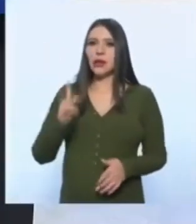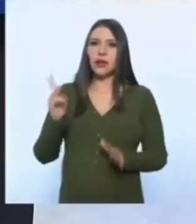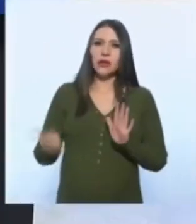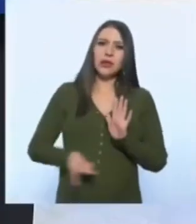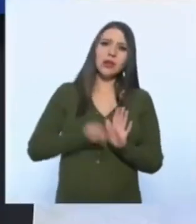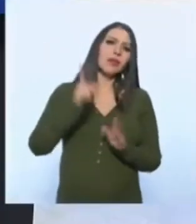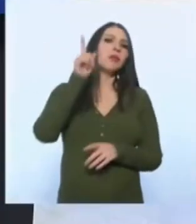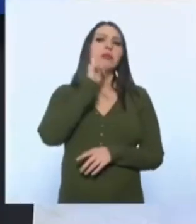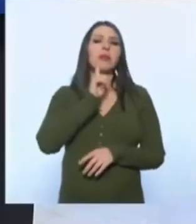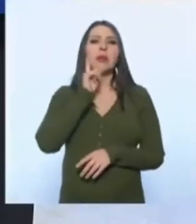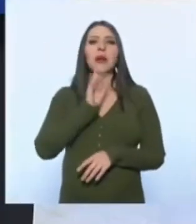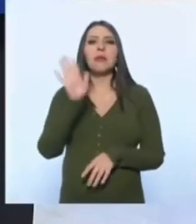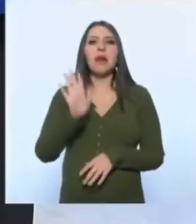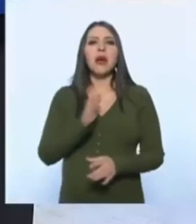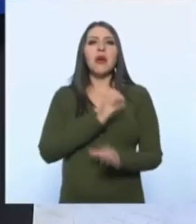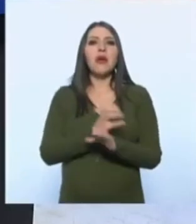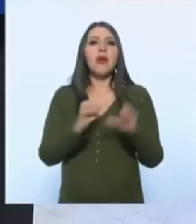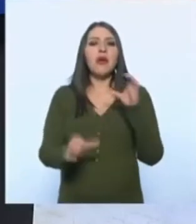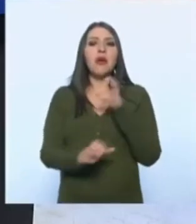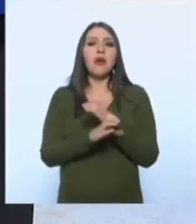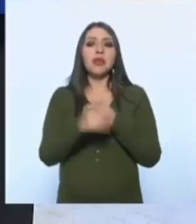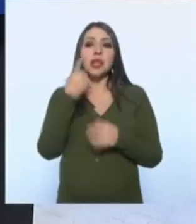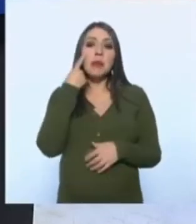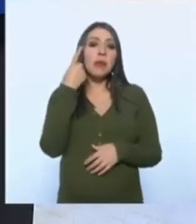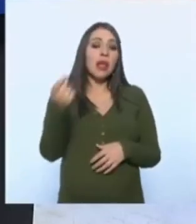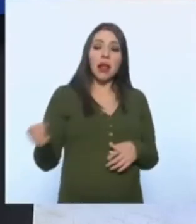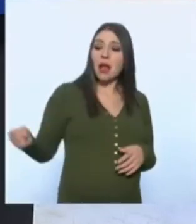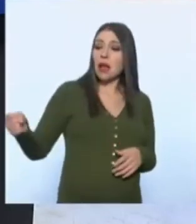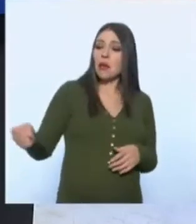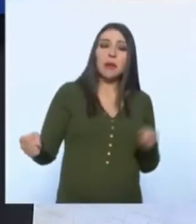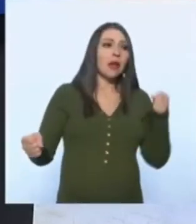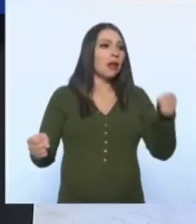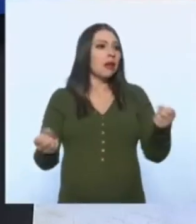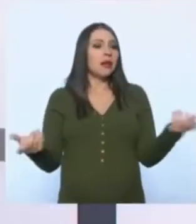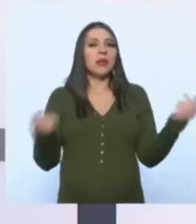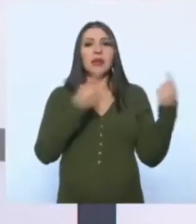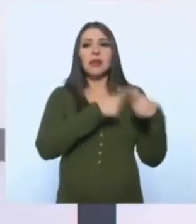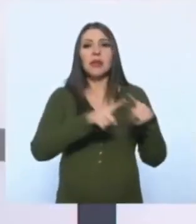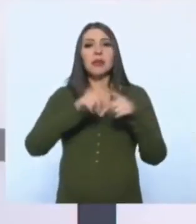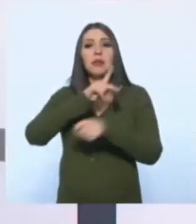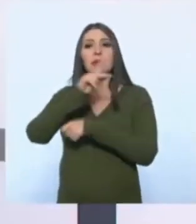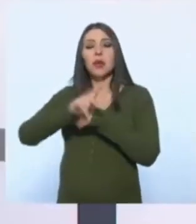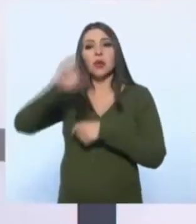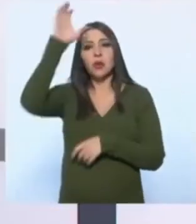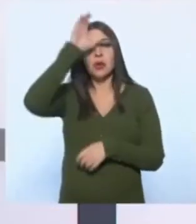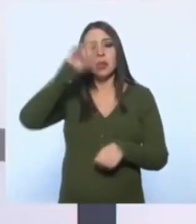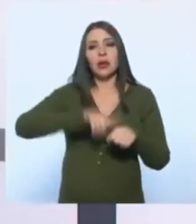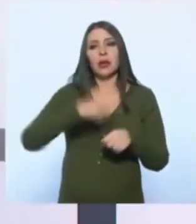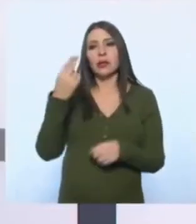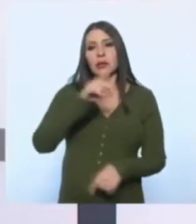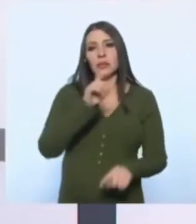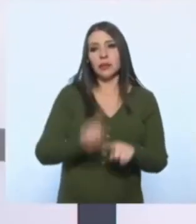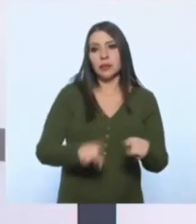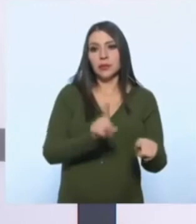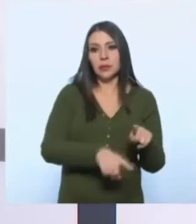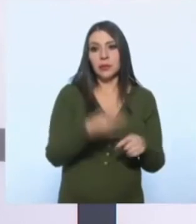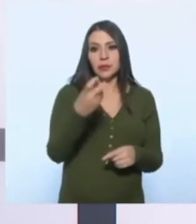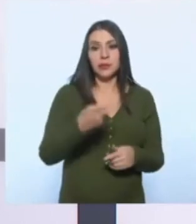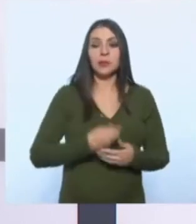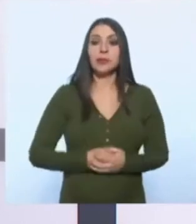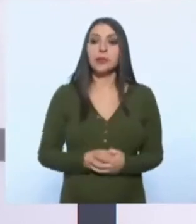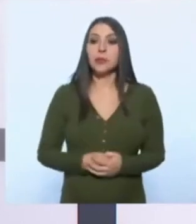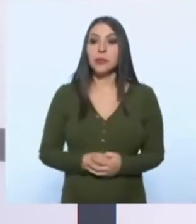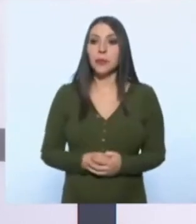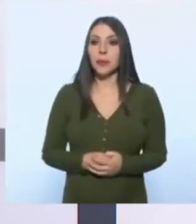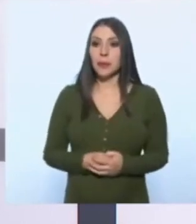cuenta, la mujer como objeto, sea del país que sea de la cultura que sea, hay que erradicar esto, ¿no? Por eso es